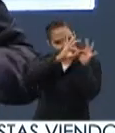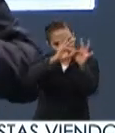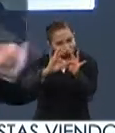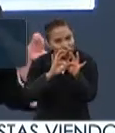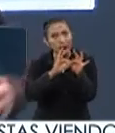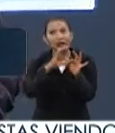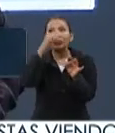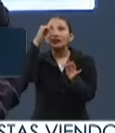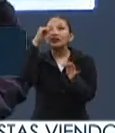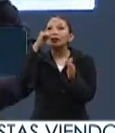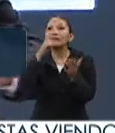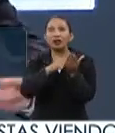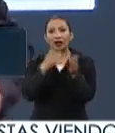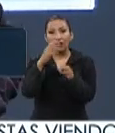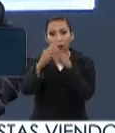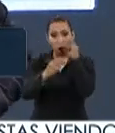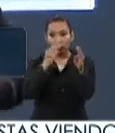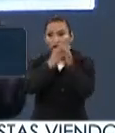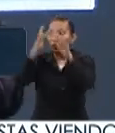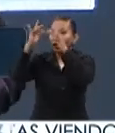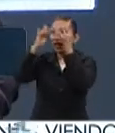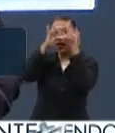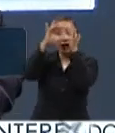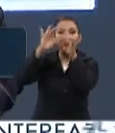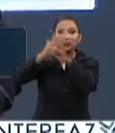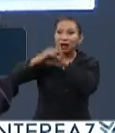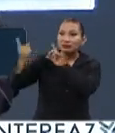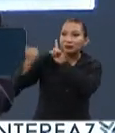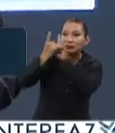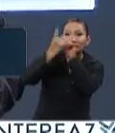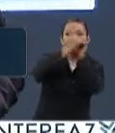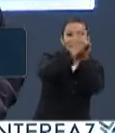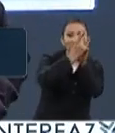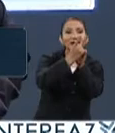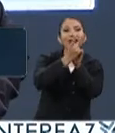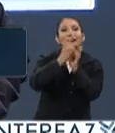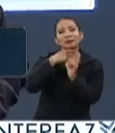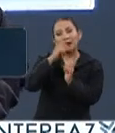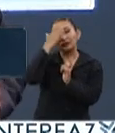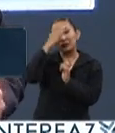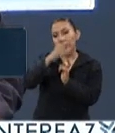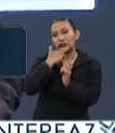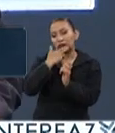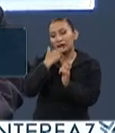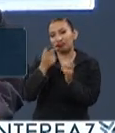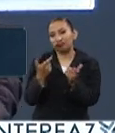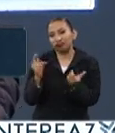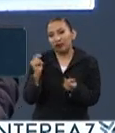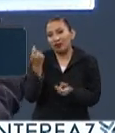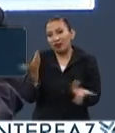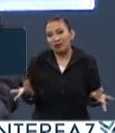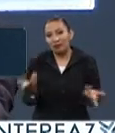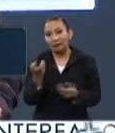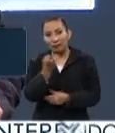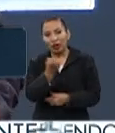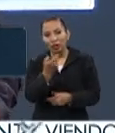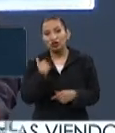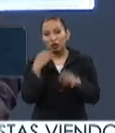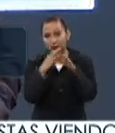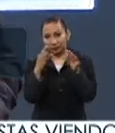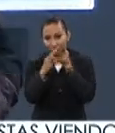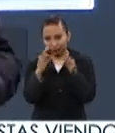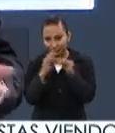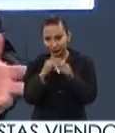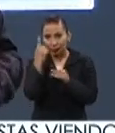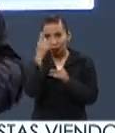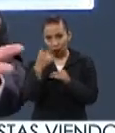creo que en este mundo globalizado nos acerca más, pero también hay que saber utilizarla, ¿no? Y de esta manera les platico